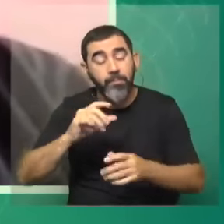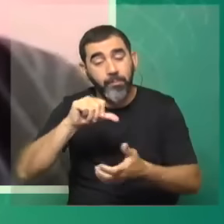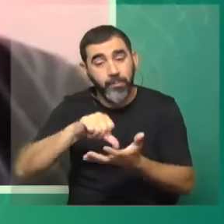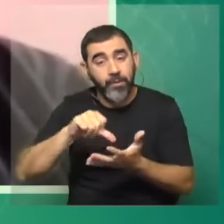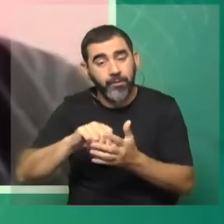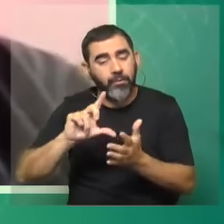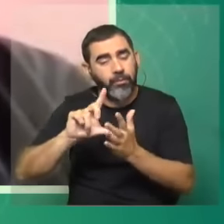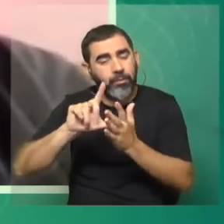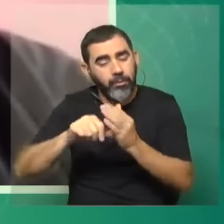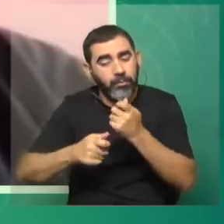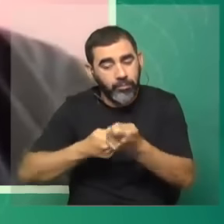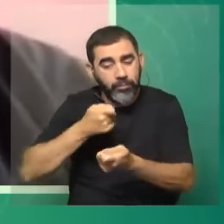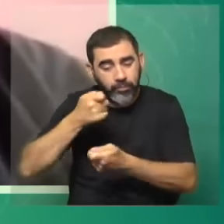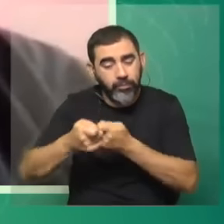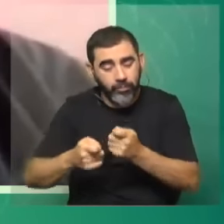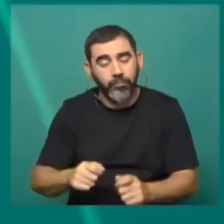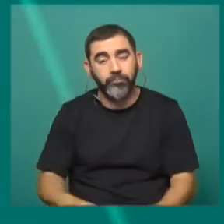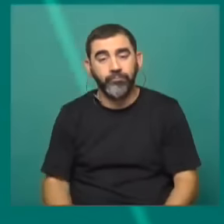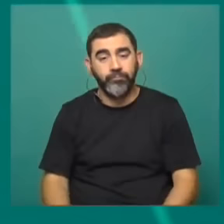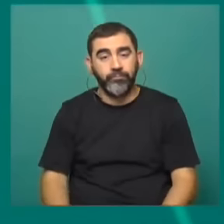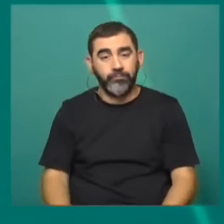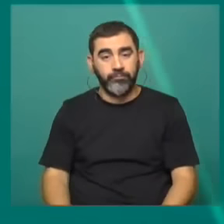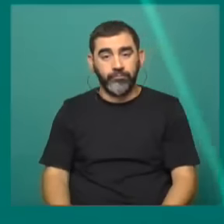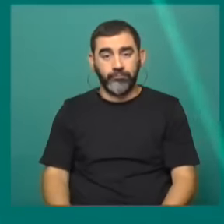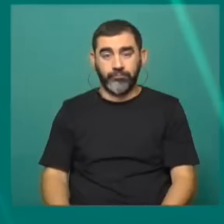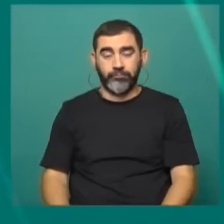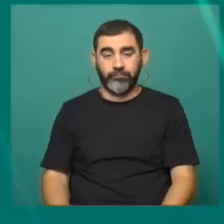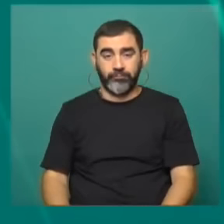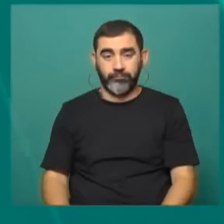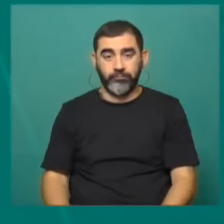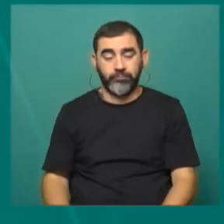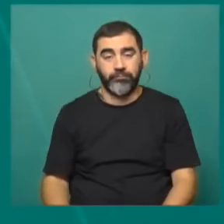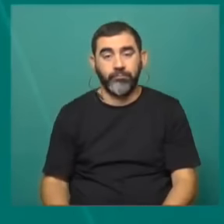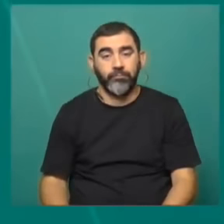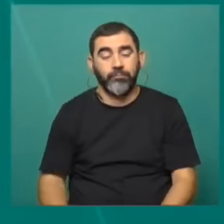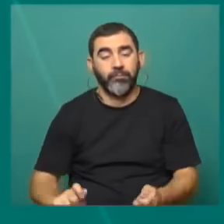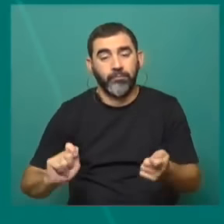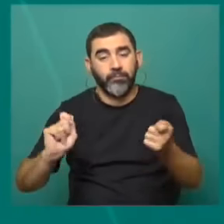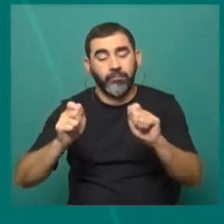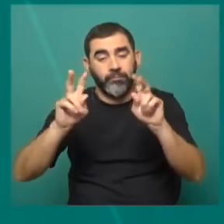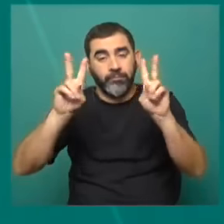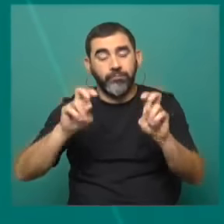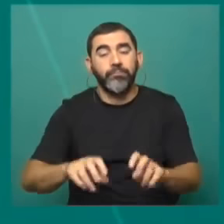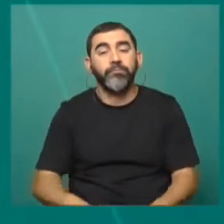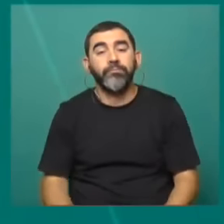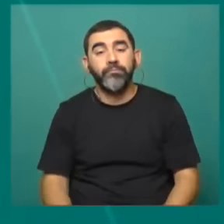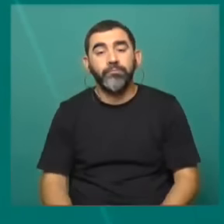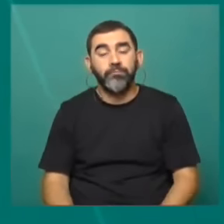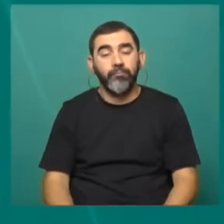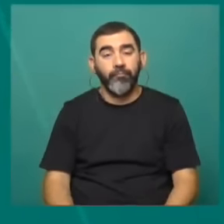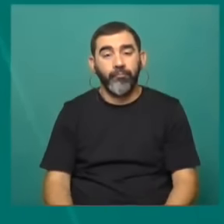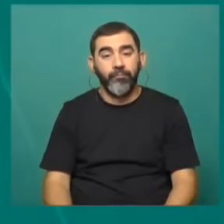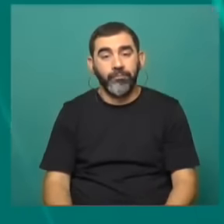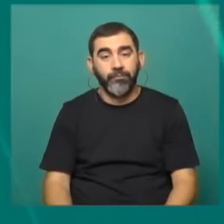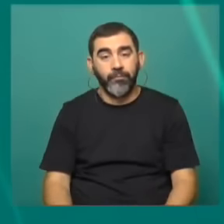mucho tiempo ir recomponiendo tema super complejo Bueno vamos a cambiar de asunto ahora